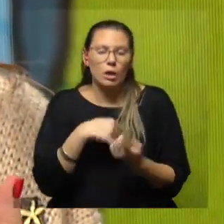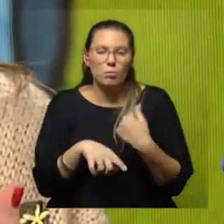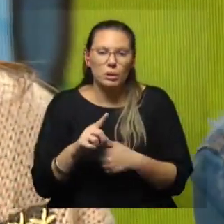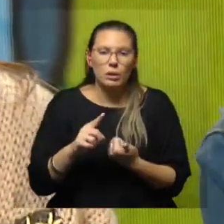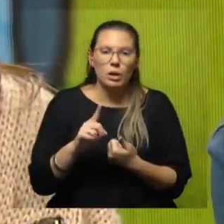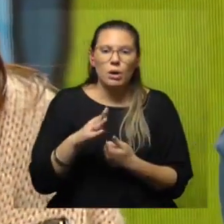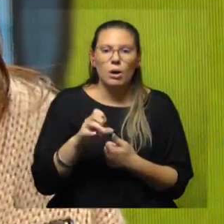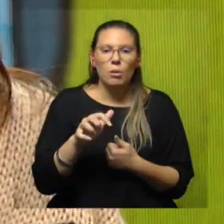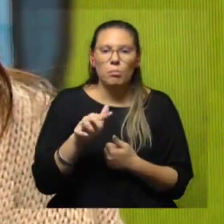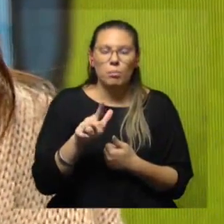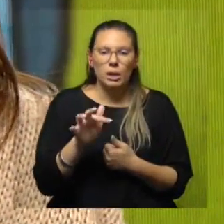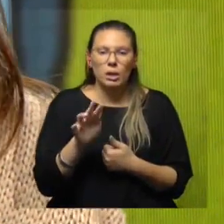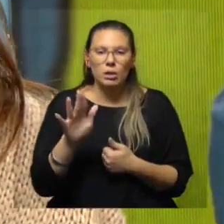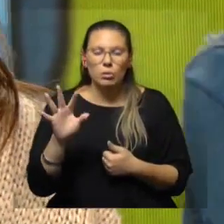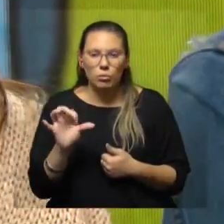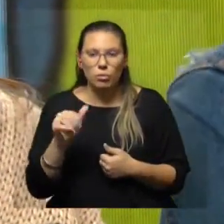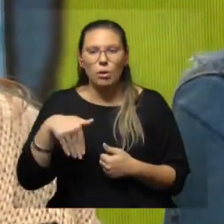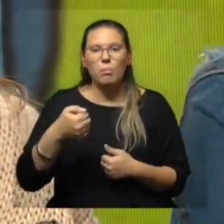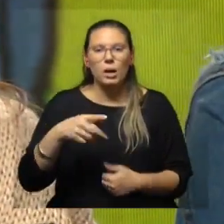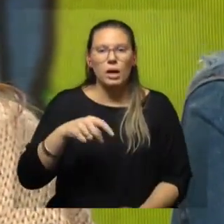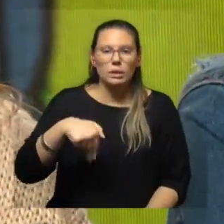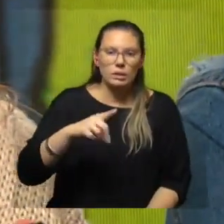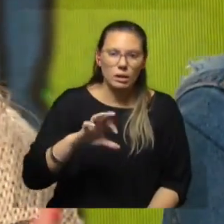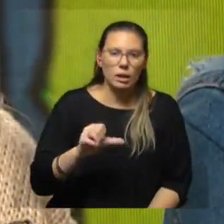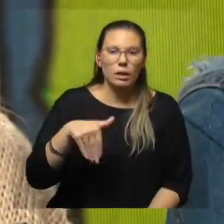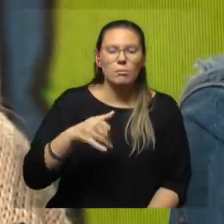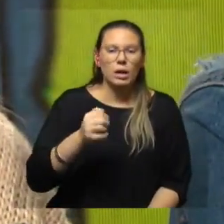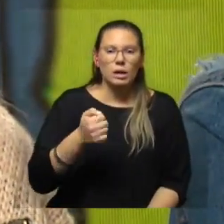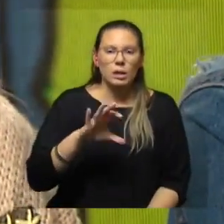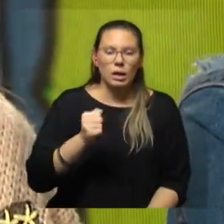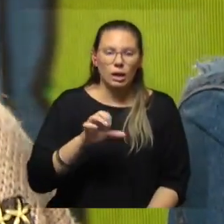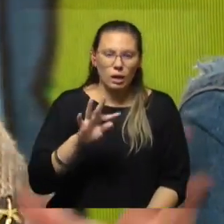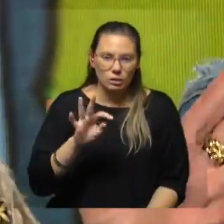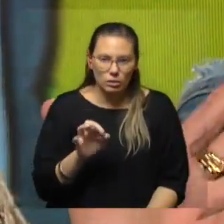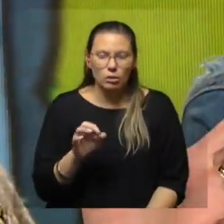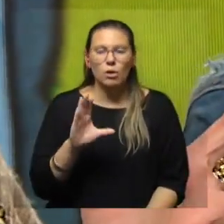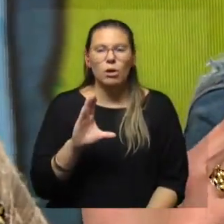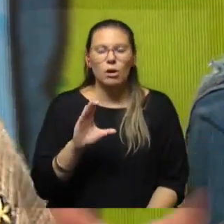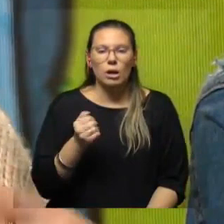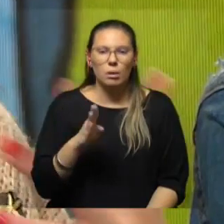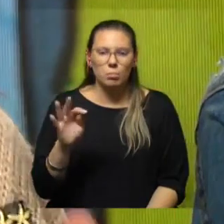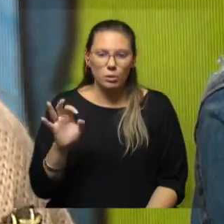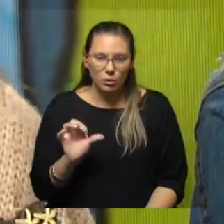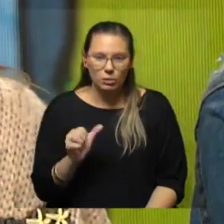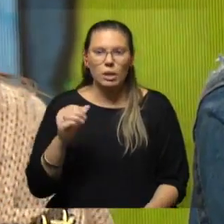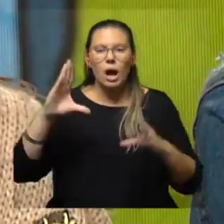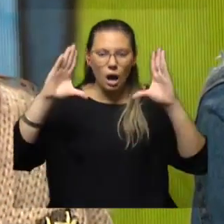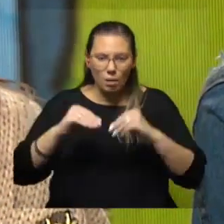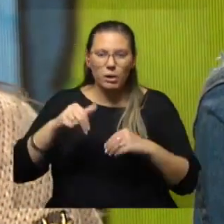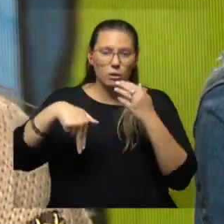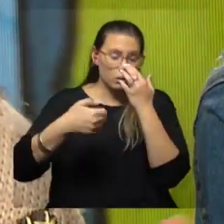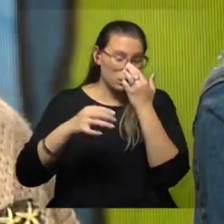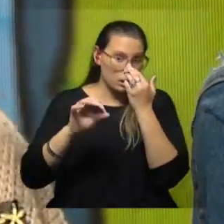desde Gabriel Pelufo, Mandrake, Max Capote, Maya Castro, Eliú, Apagón, Jorge Apagón, Nasser,